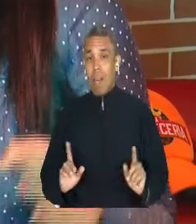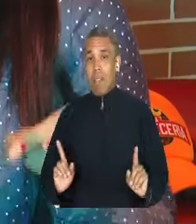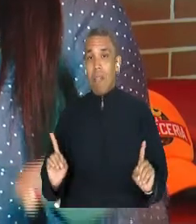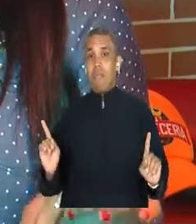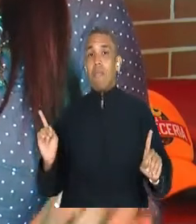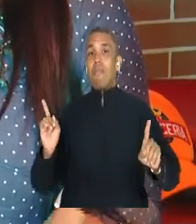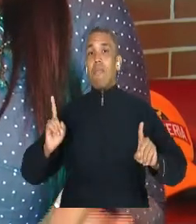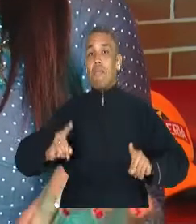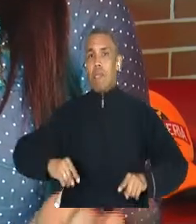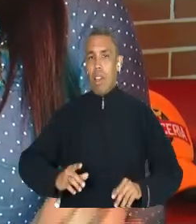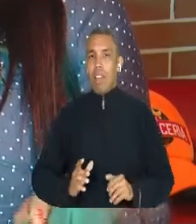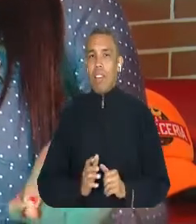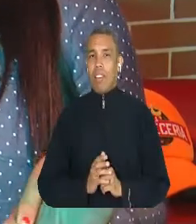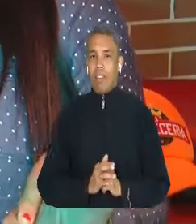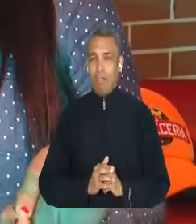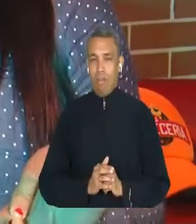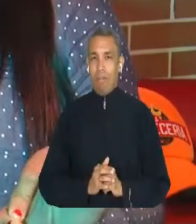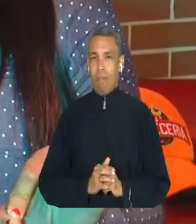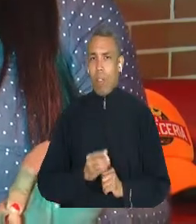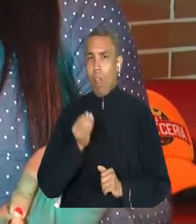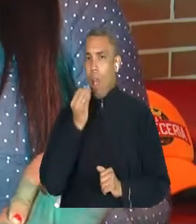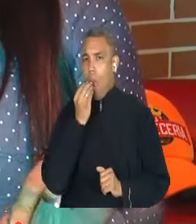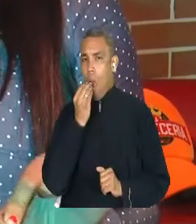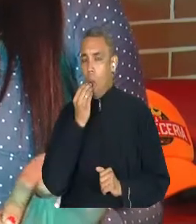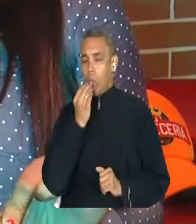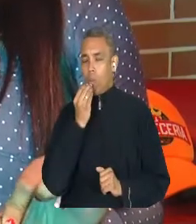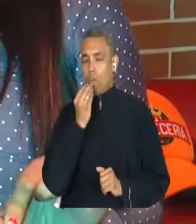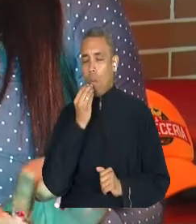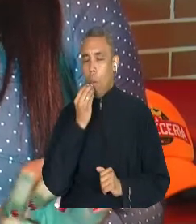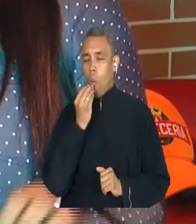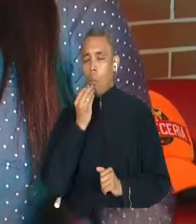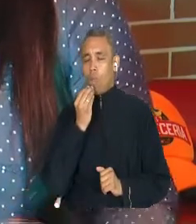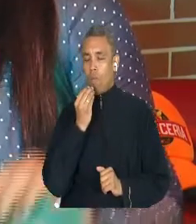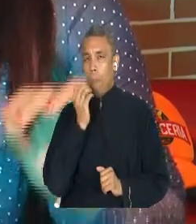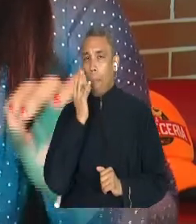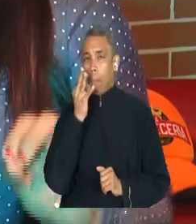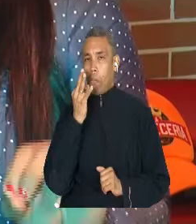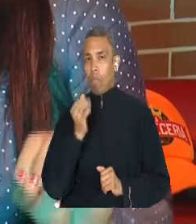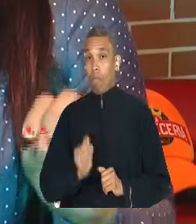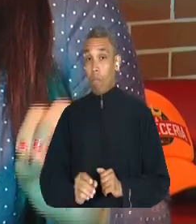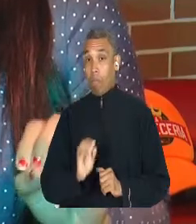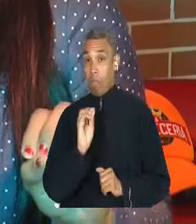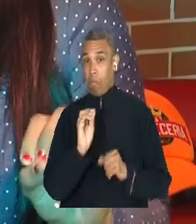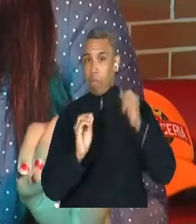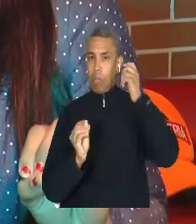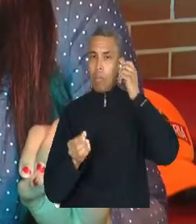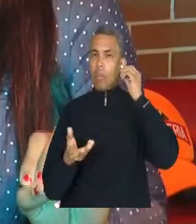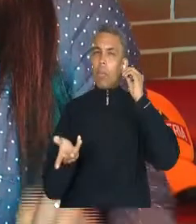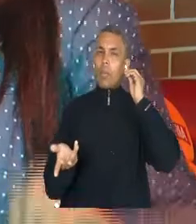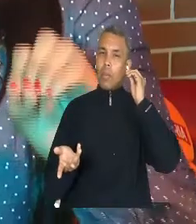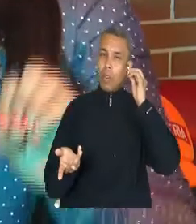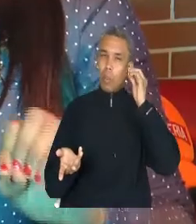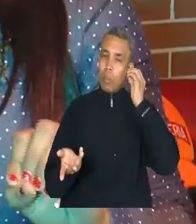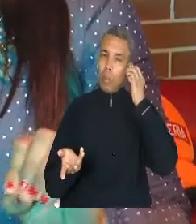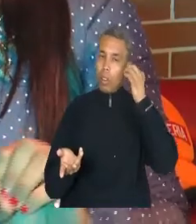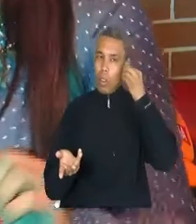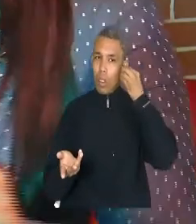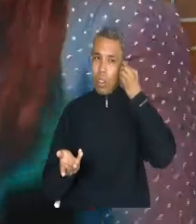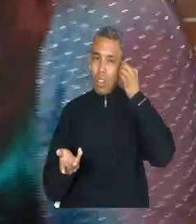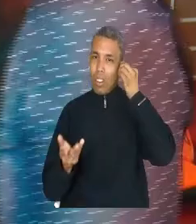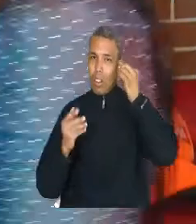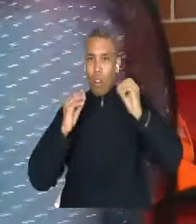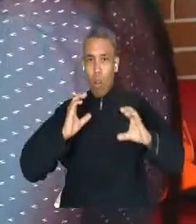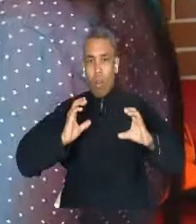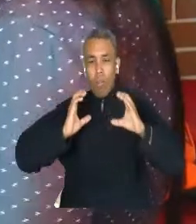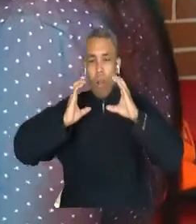degustar de muy buena comida. Por ejemplo, les vamos a hablar sobre cómo es la hamburguesa de aquí, de